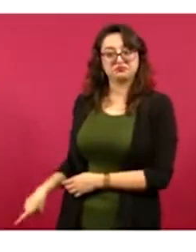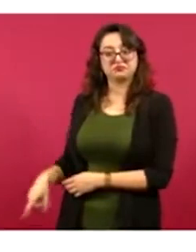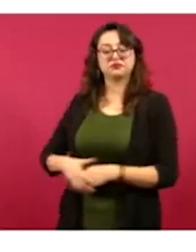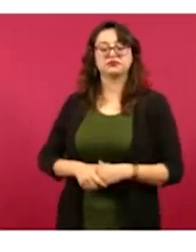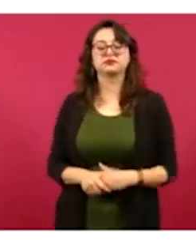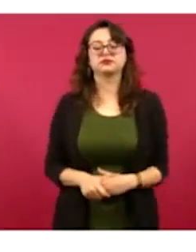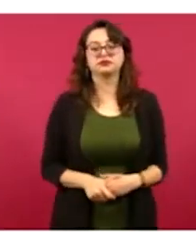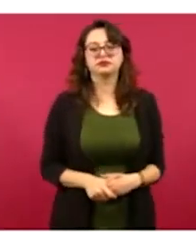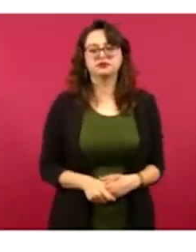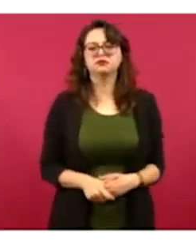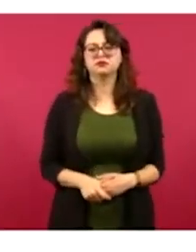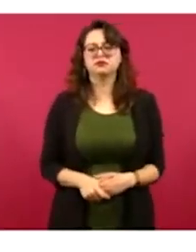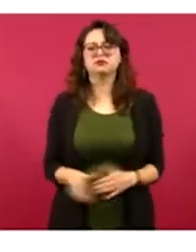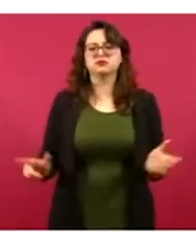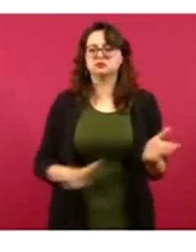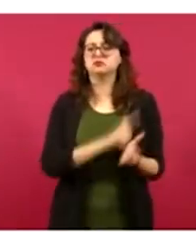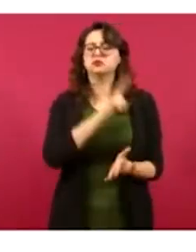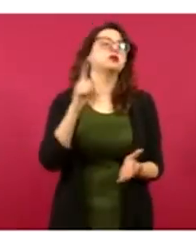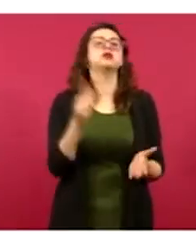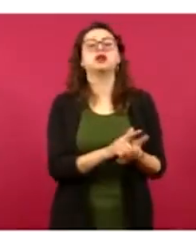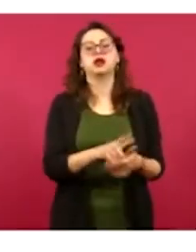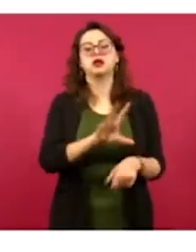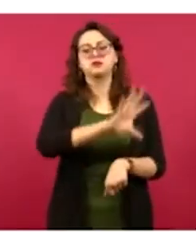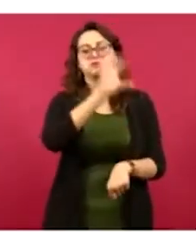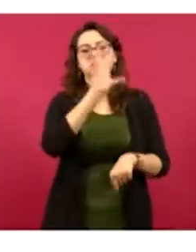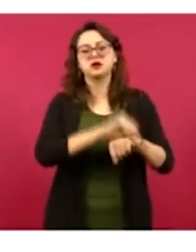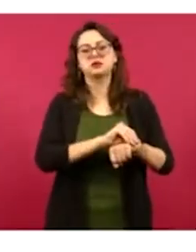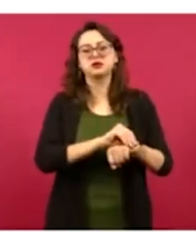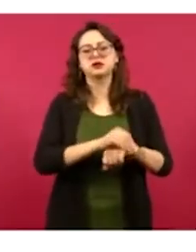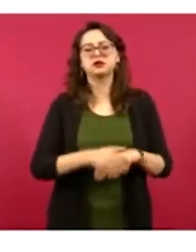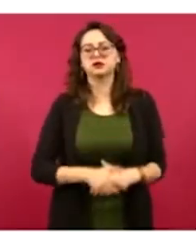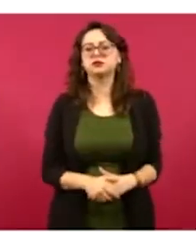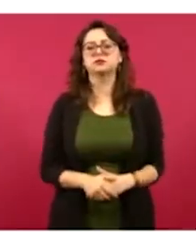y era legal, porque tampoco